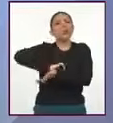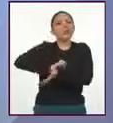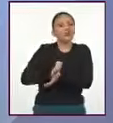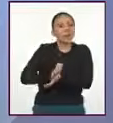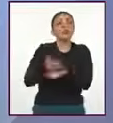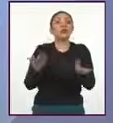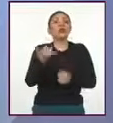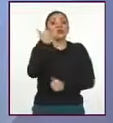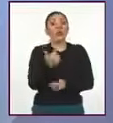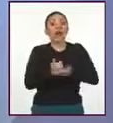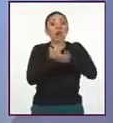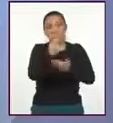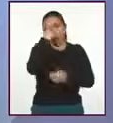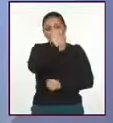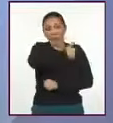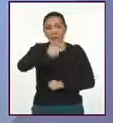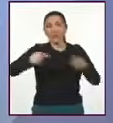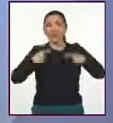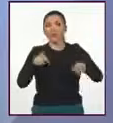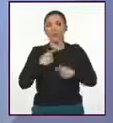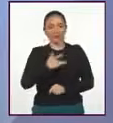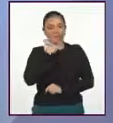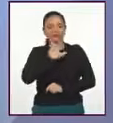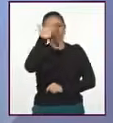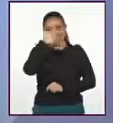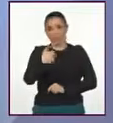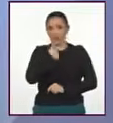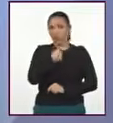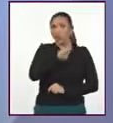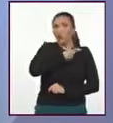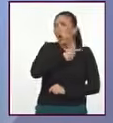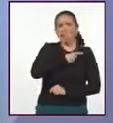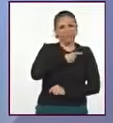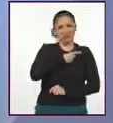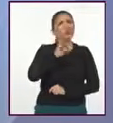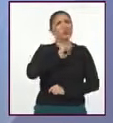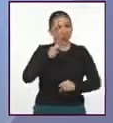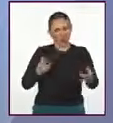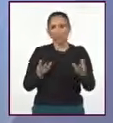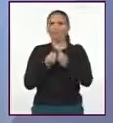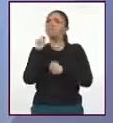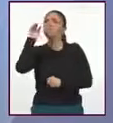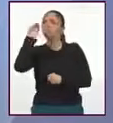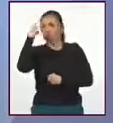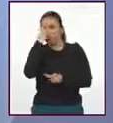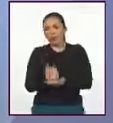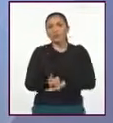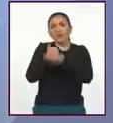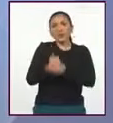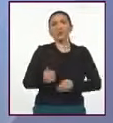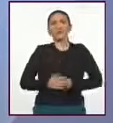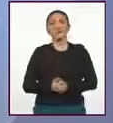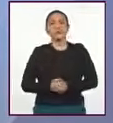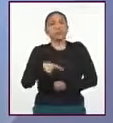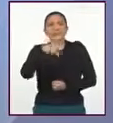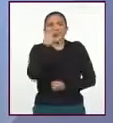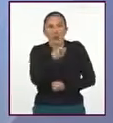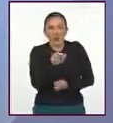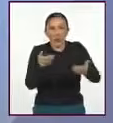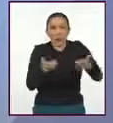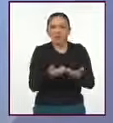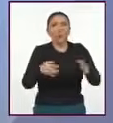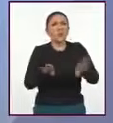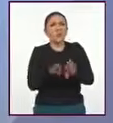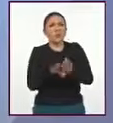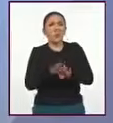y motiva a que cada persona sepa que no está sola y que puede contar con los demás. Pero, ¿cómo lograr esto? Para